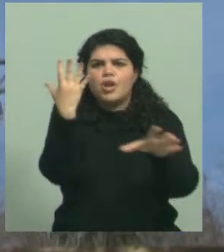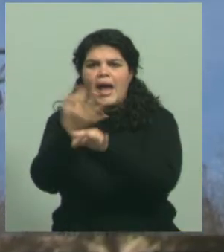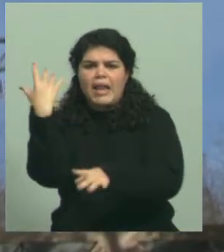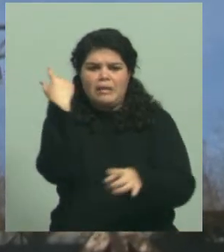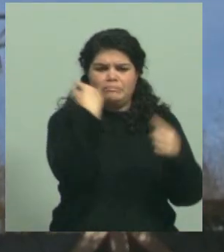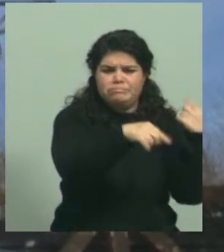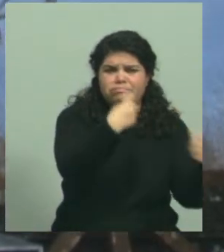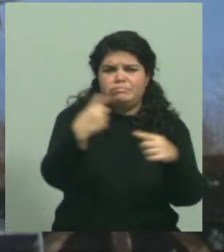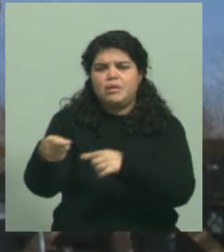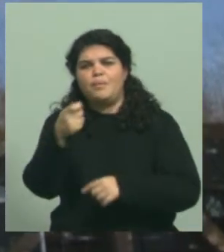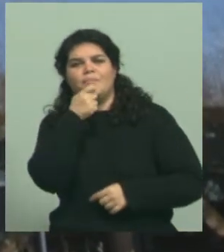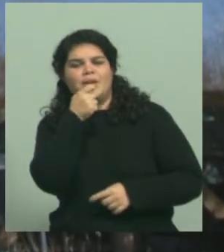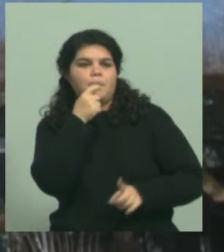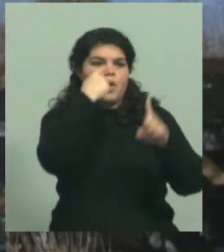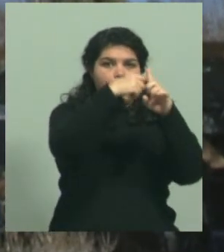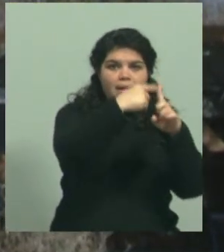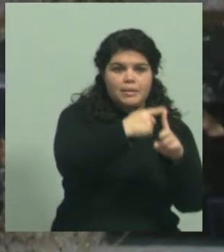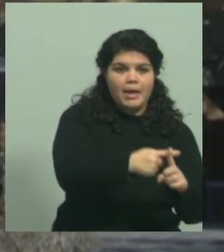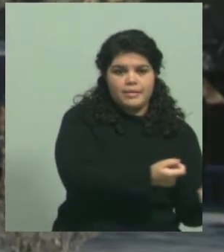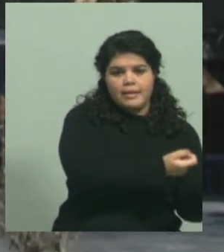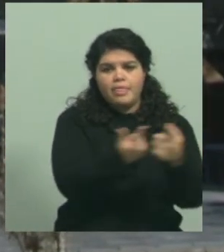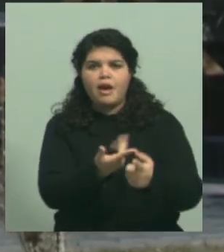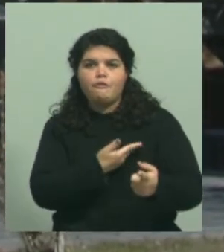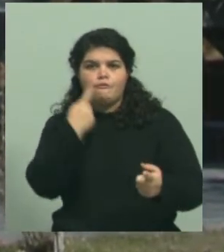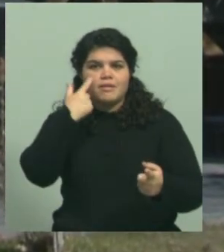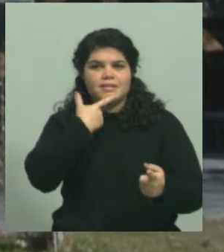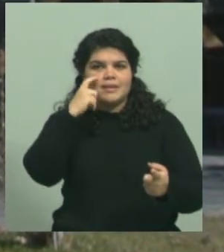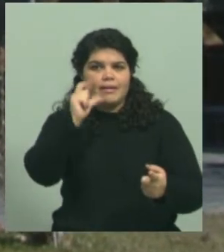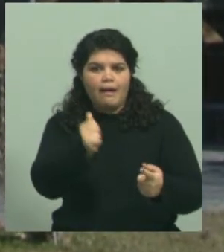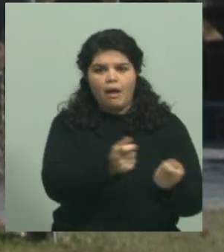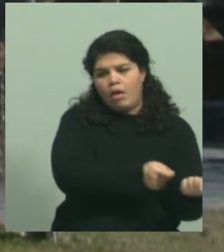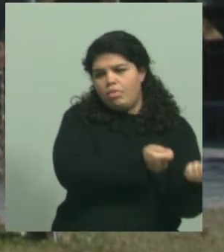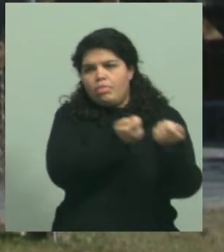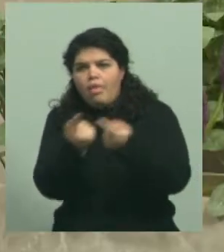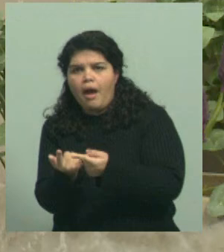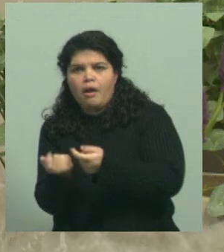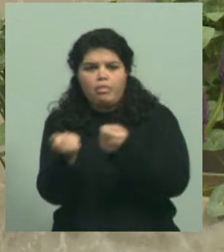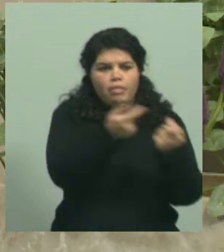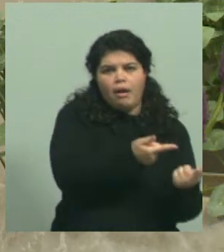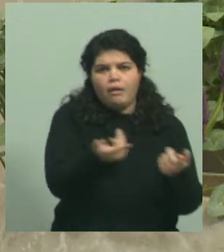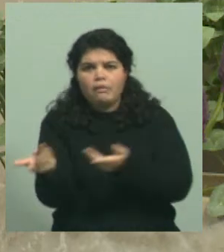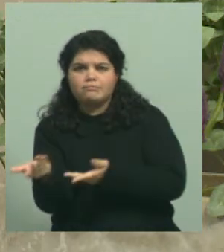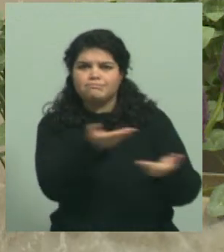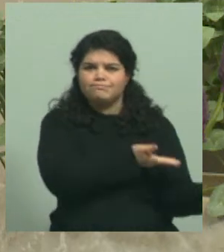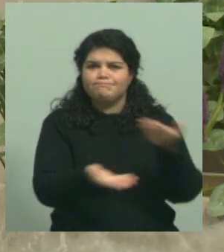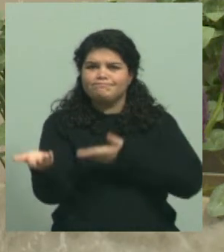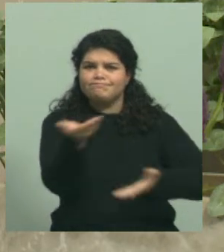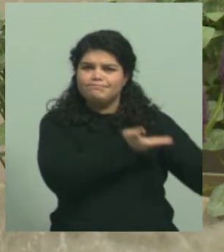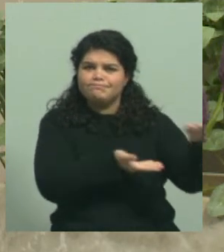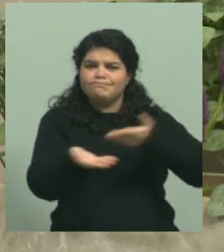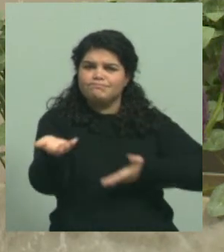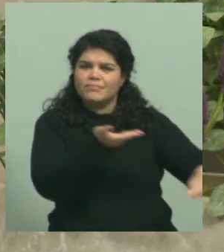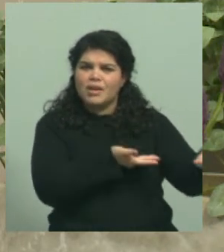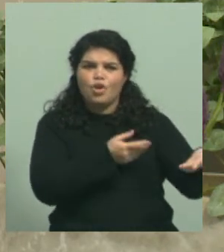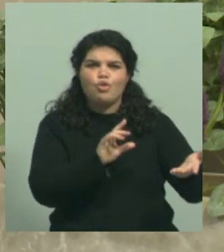Y qué sé yo, la matemática da herramientas a la física a veces ha dado herramientas a la matemática. Y hoy en día, o sea, lo que